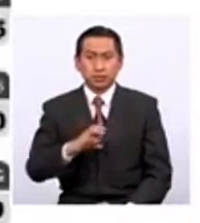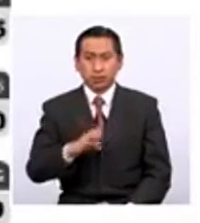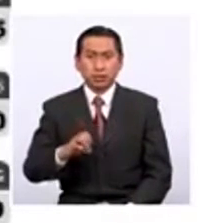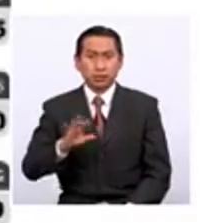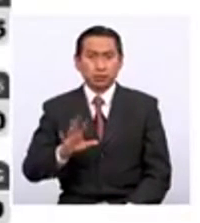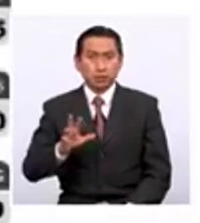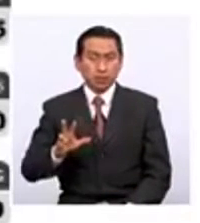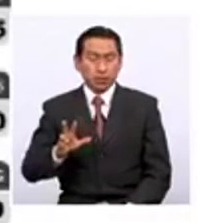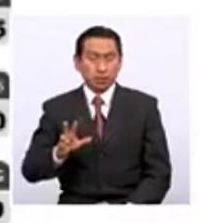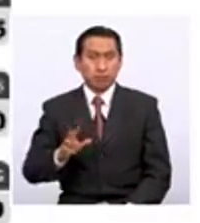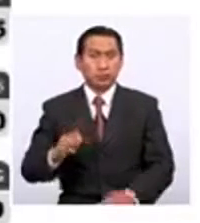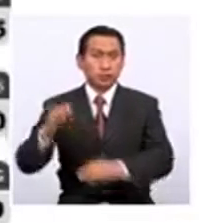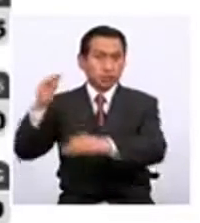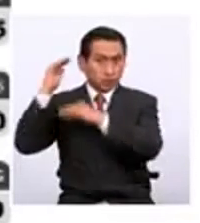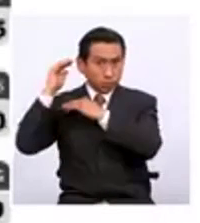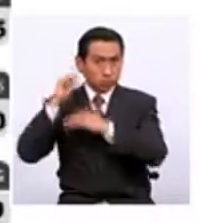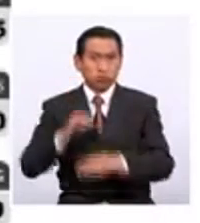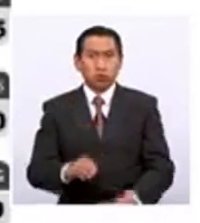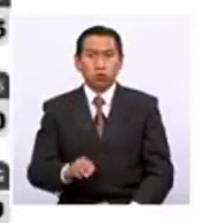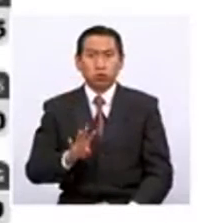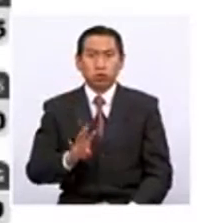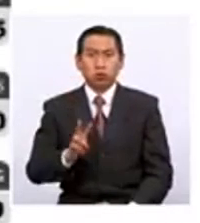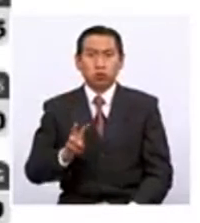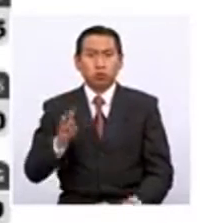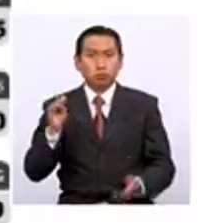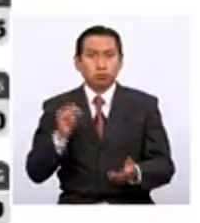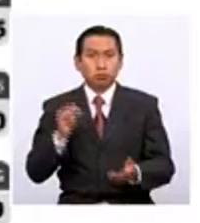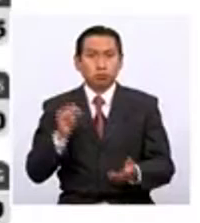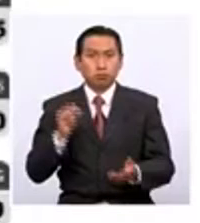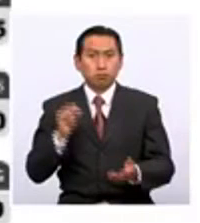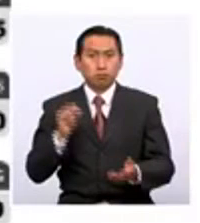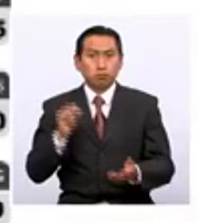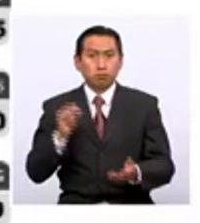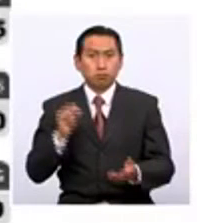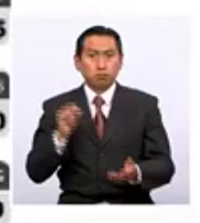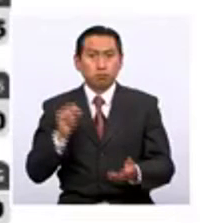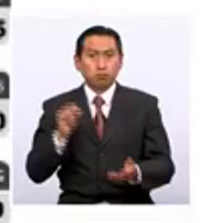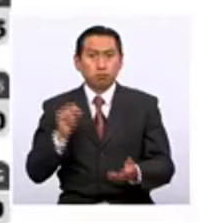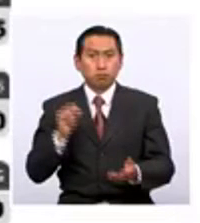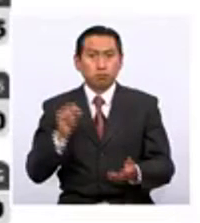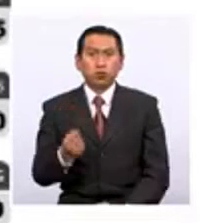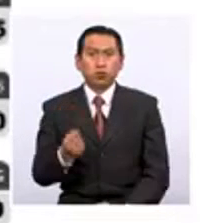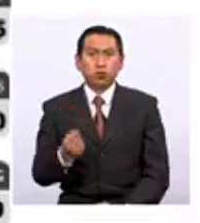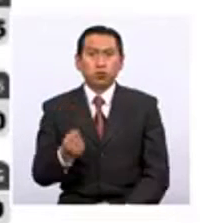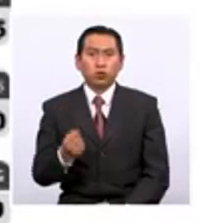7.653. Santa Cruz, 42.100. Y Tarija,